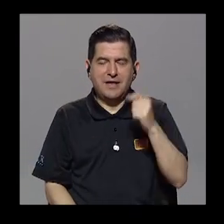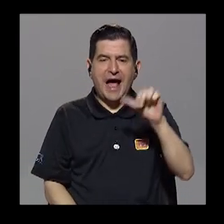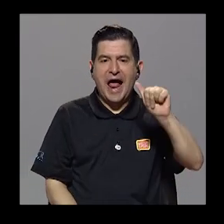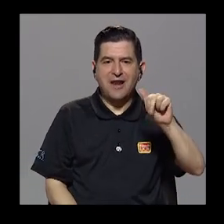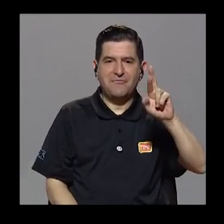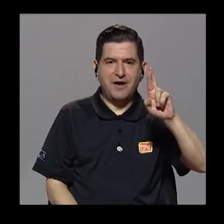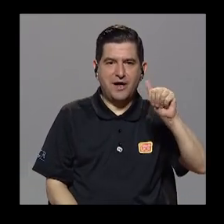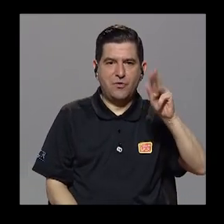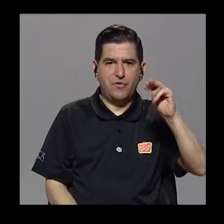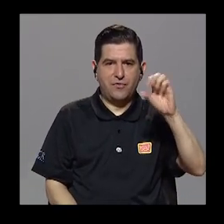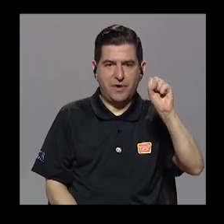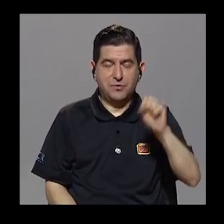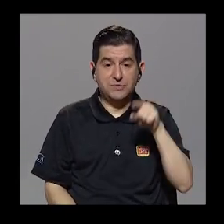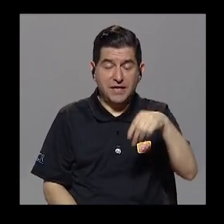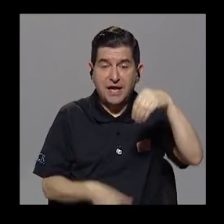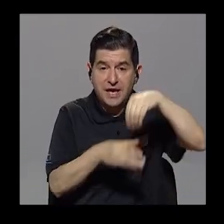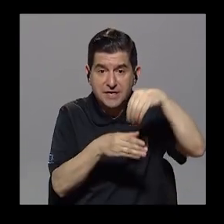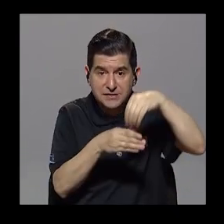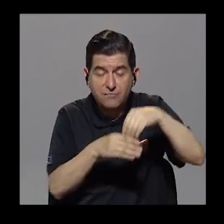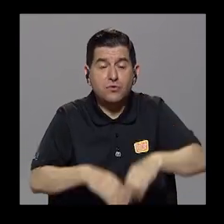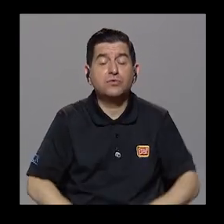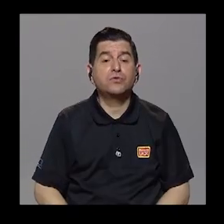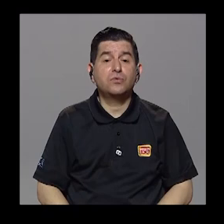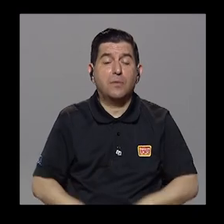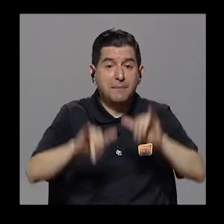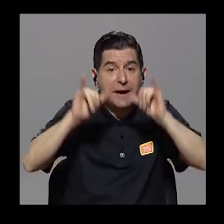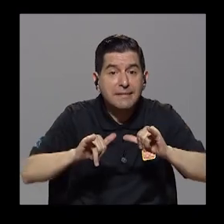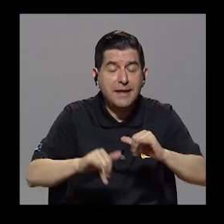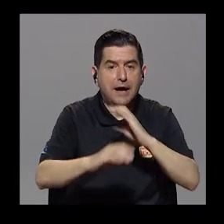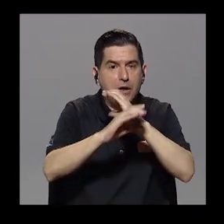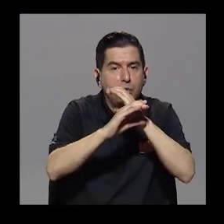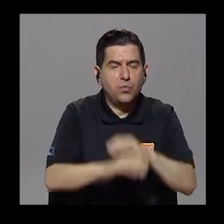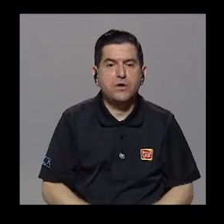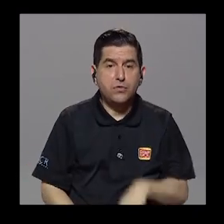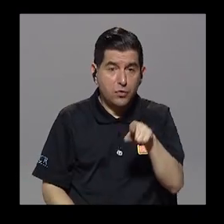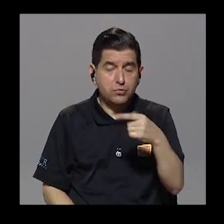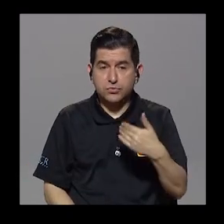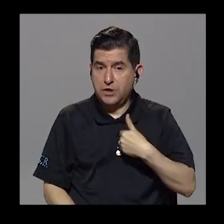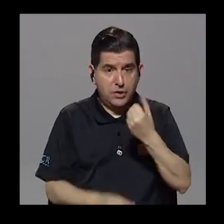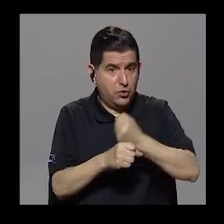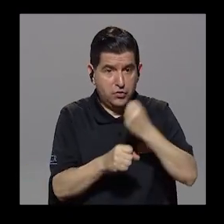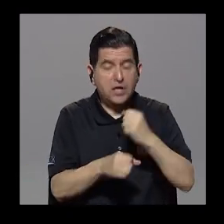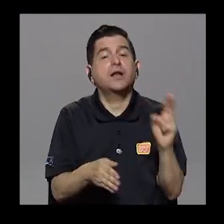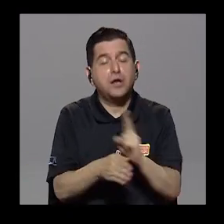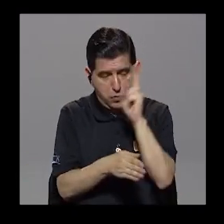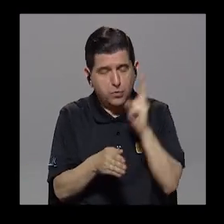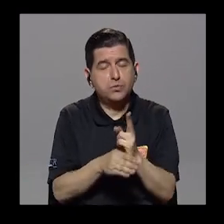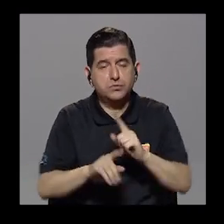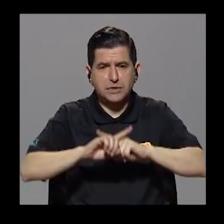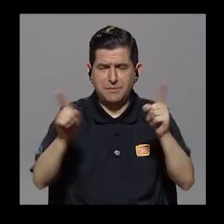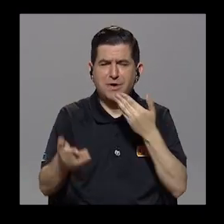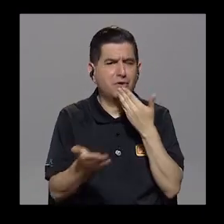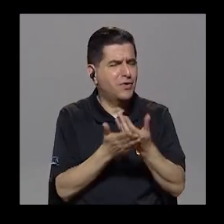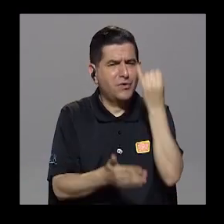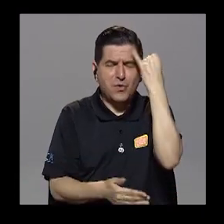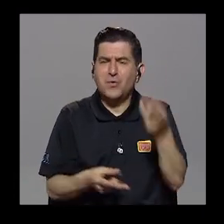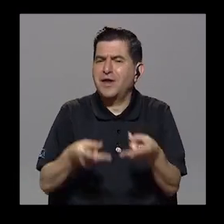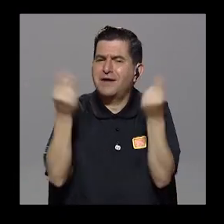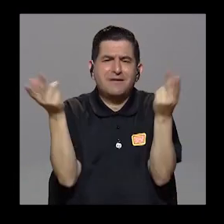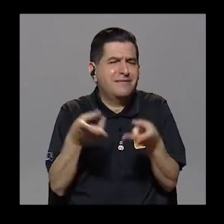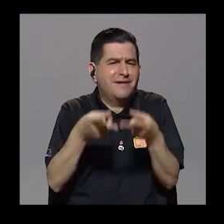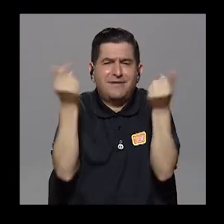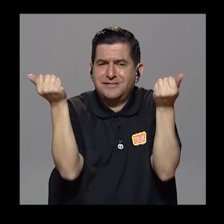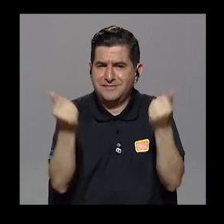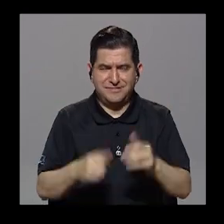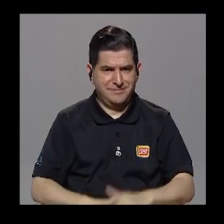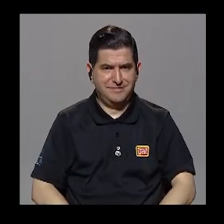pensiones. Ese fondo que usted tiene, guárdelo, cuídelo y si tiene desempleo, utilícelo. Pero no es buena idea